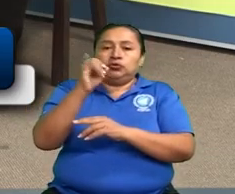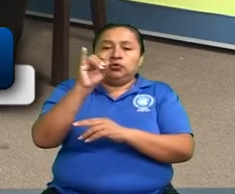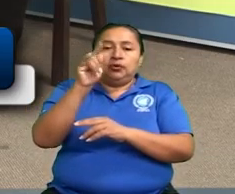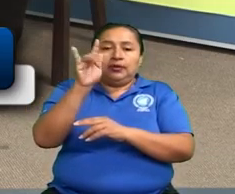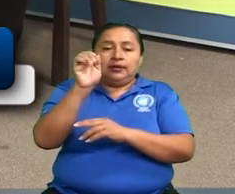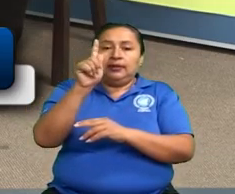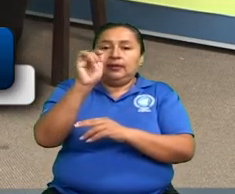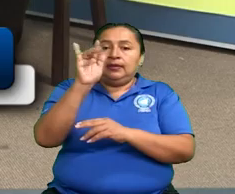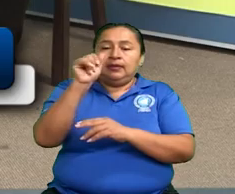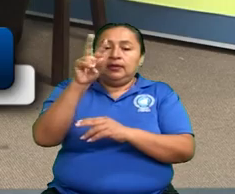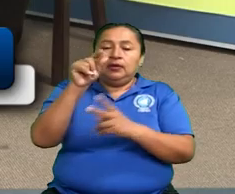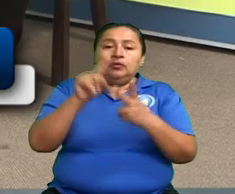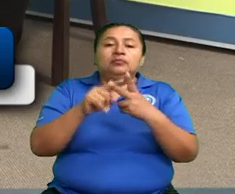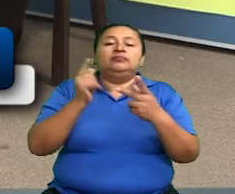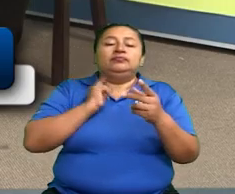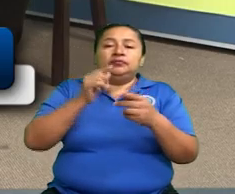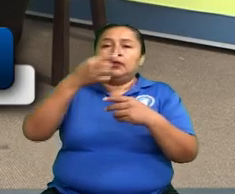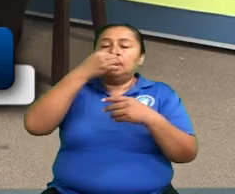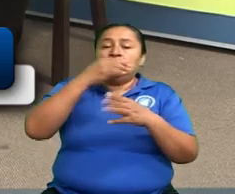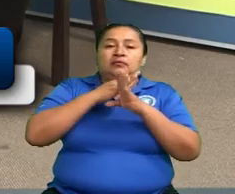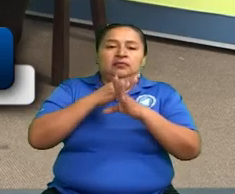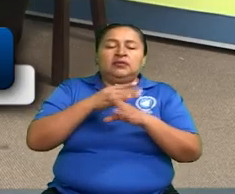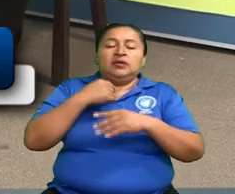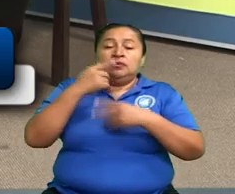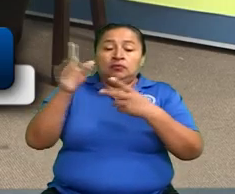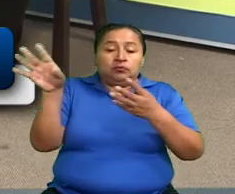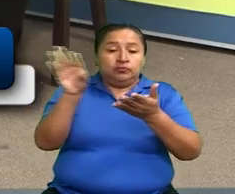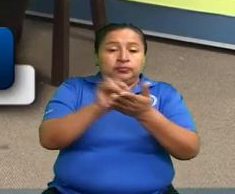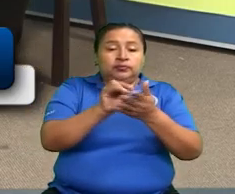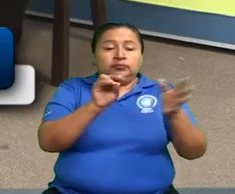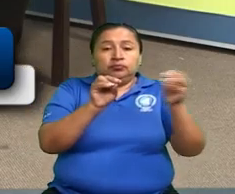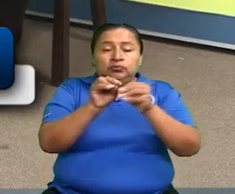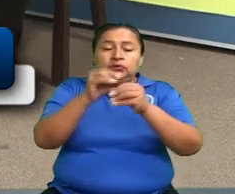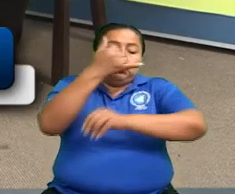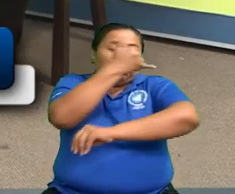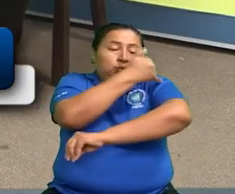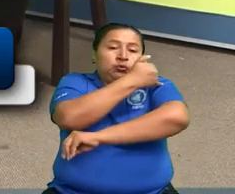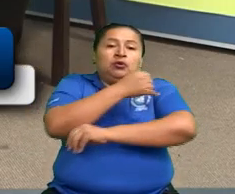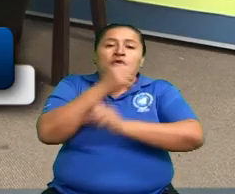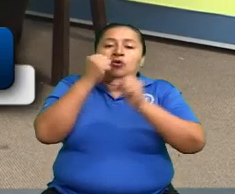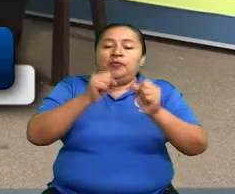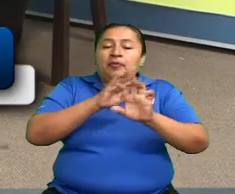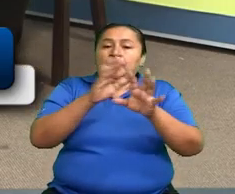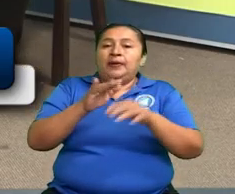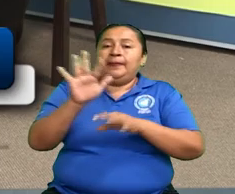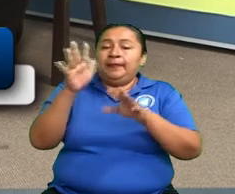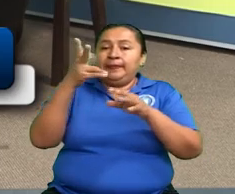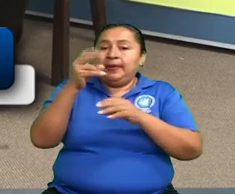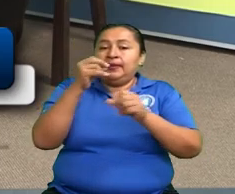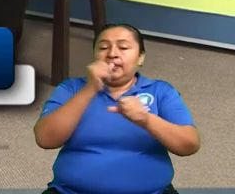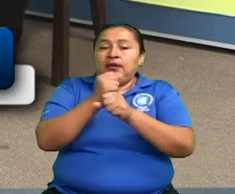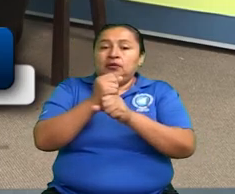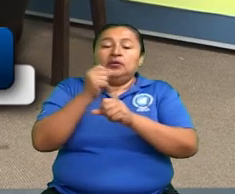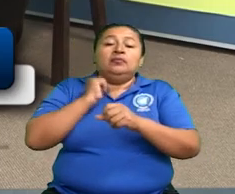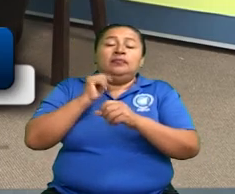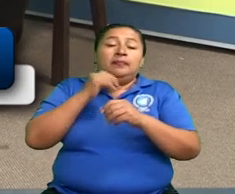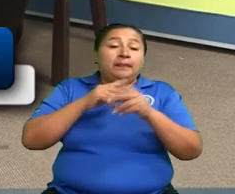difteria. También se aplica esto a hombres y mujeres de 20 años de edad, priorizando a